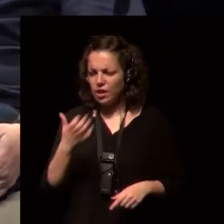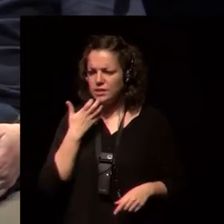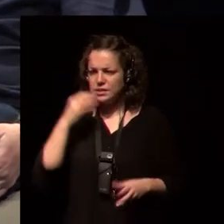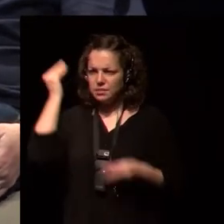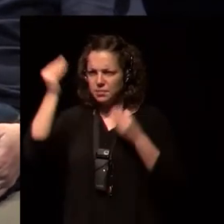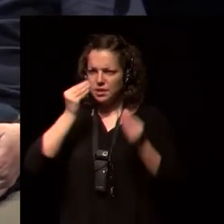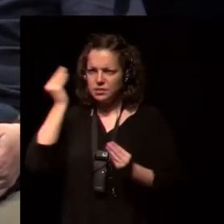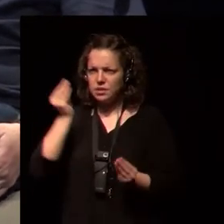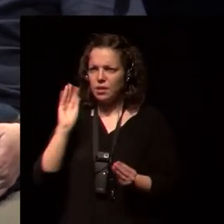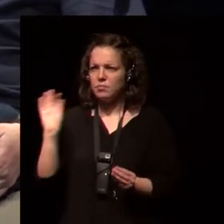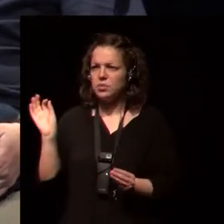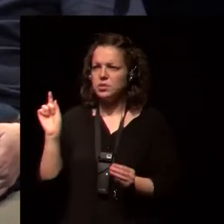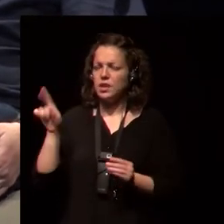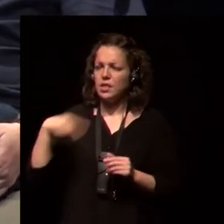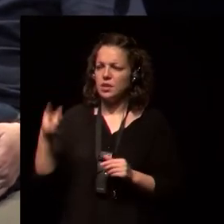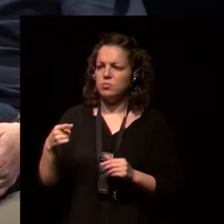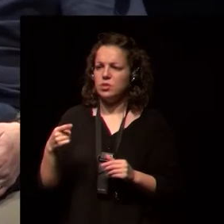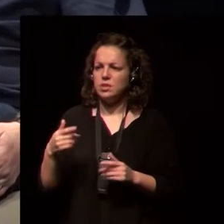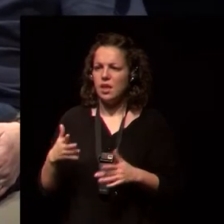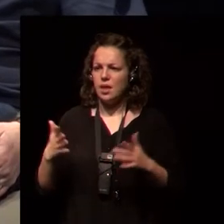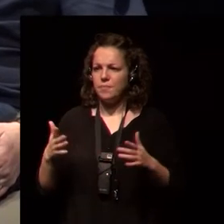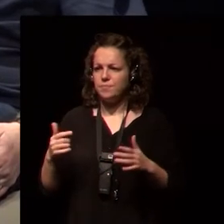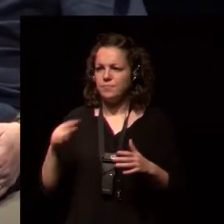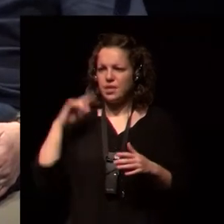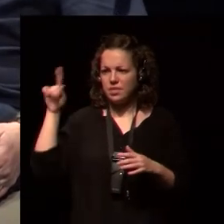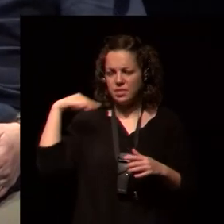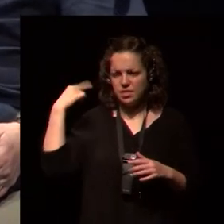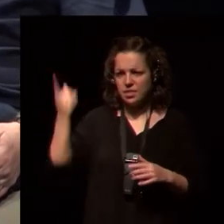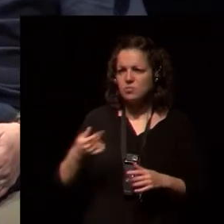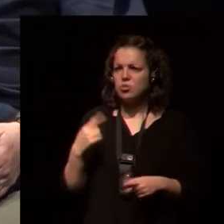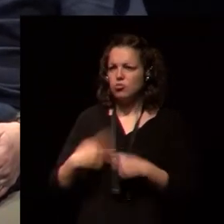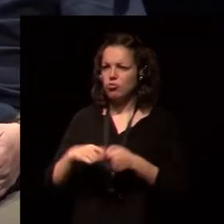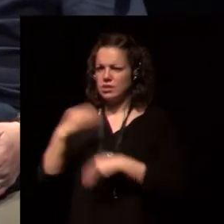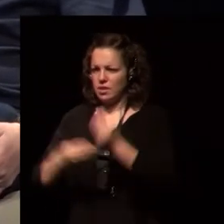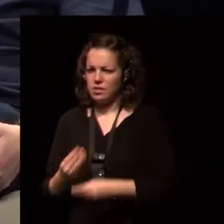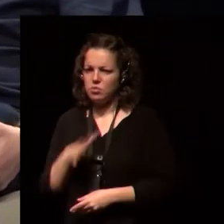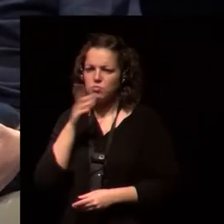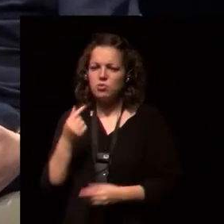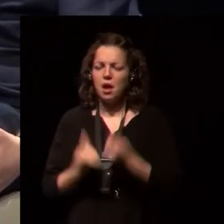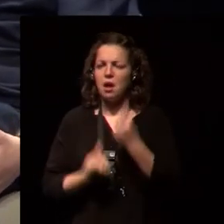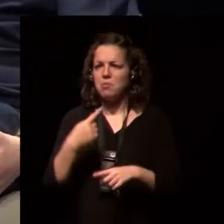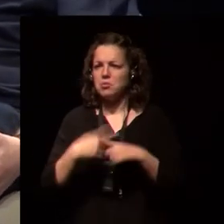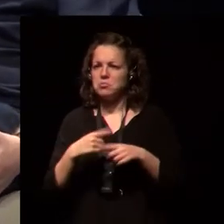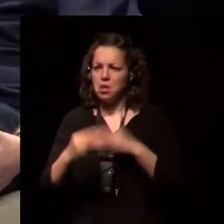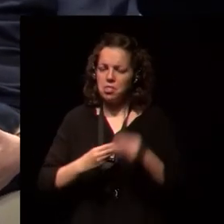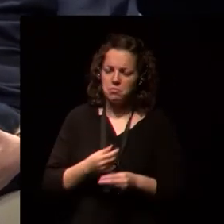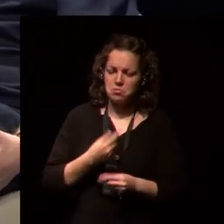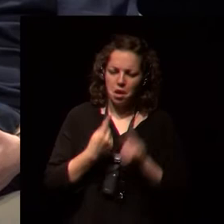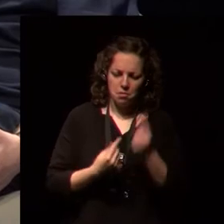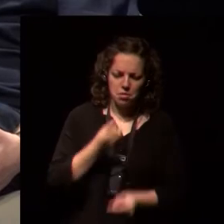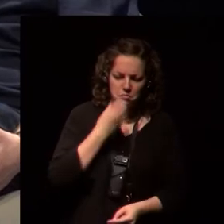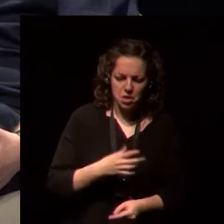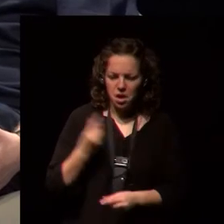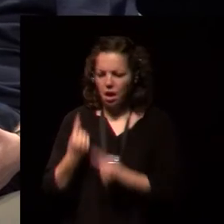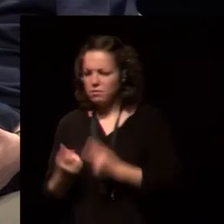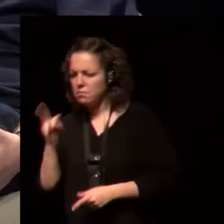reflexionamos y cuando pasamos a la acción. Y es, a veces lo que hacemos está bien, a veces está mal,